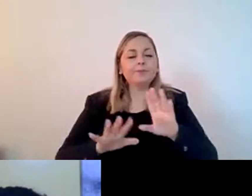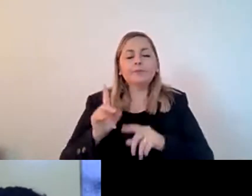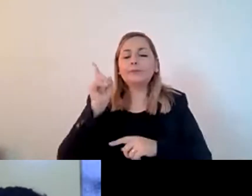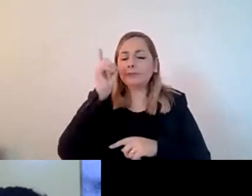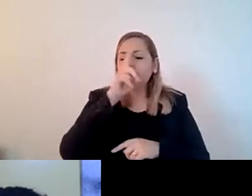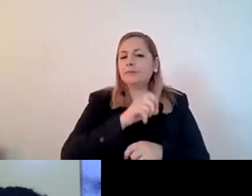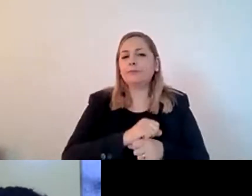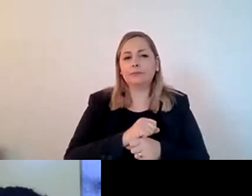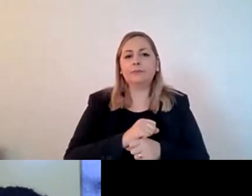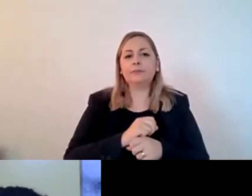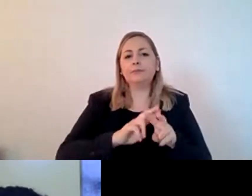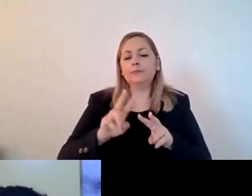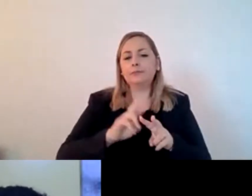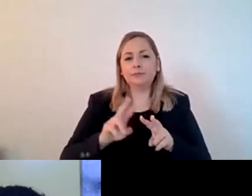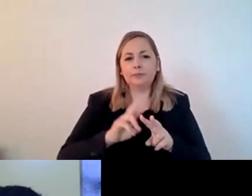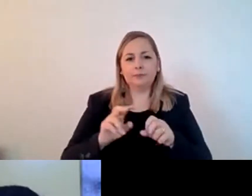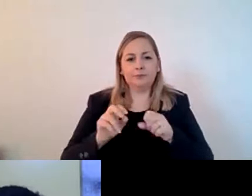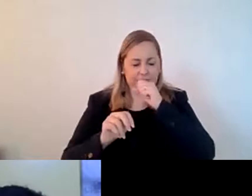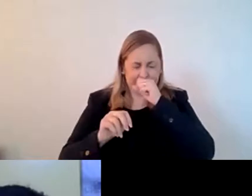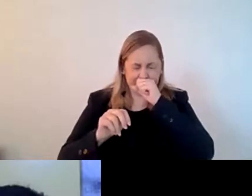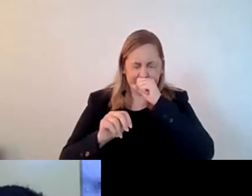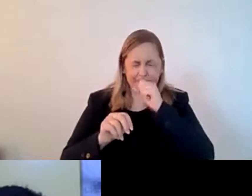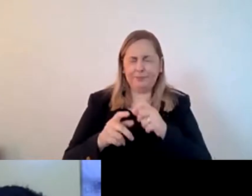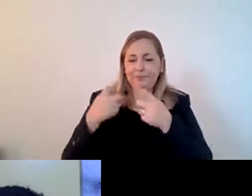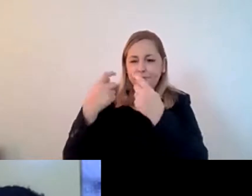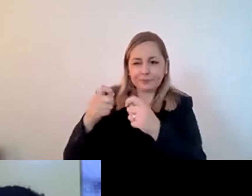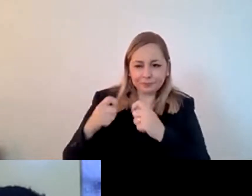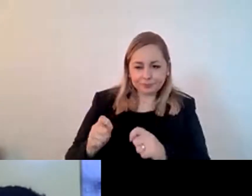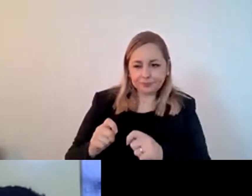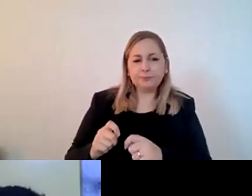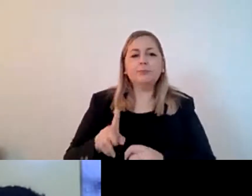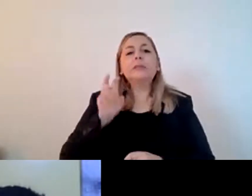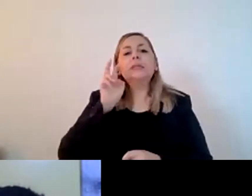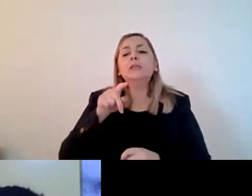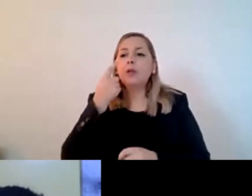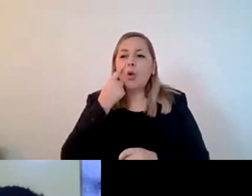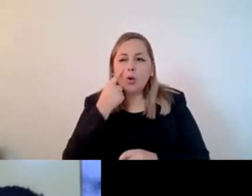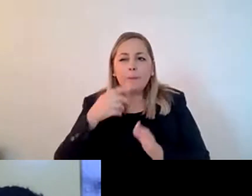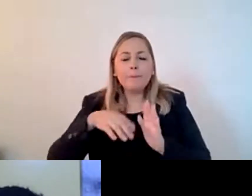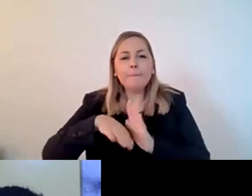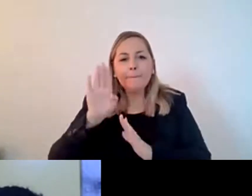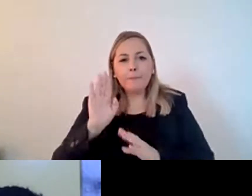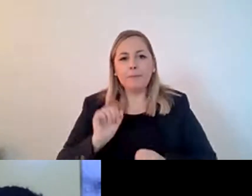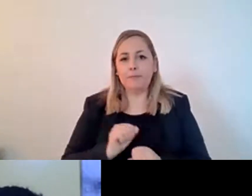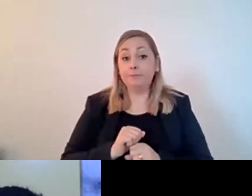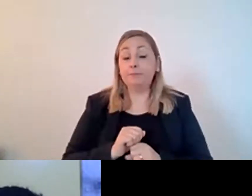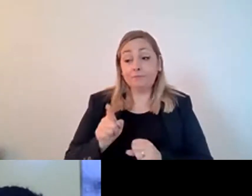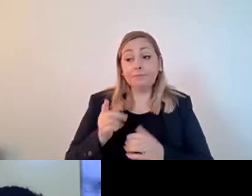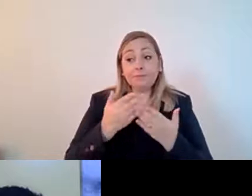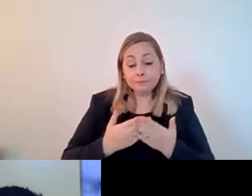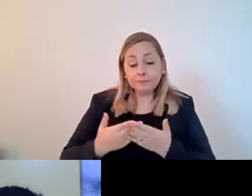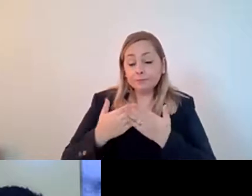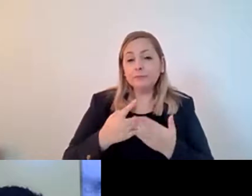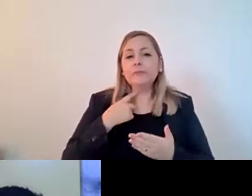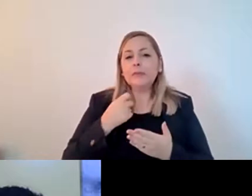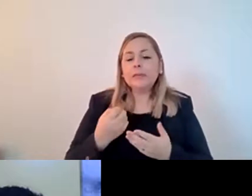difícil hacer un diagnóstico sin conocerlo más y estudiar qué es